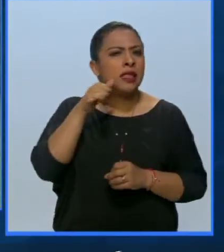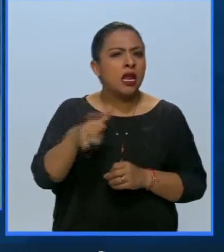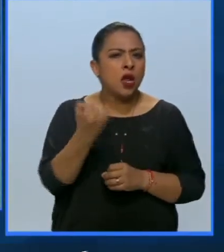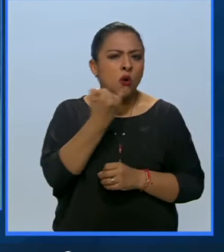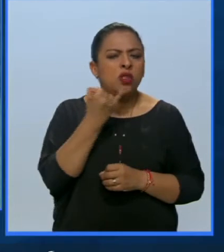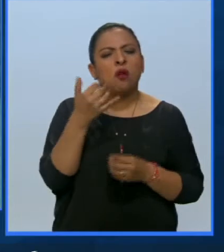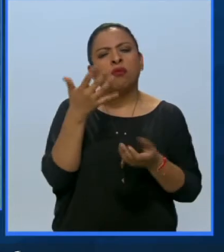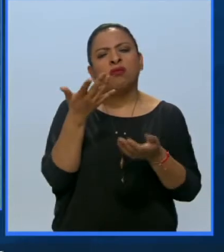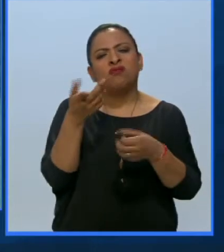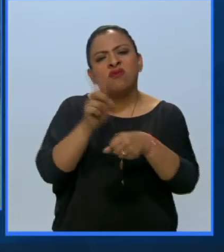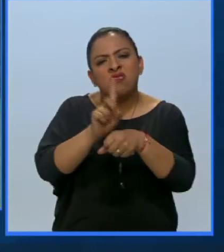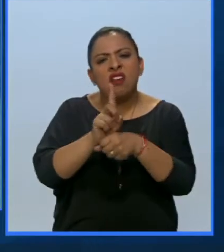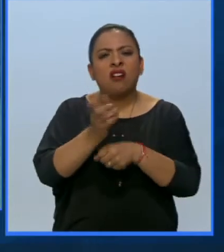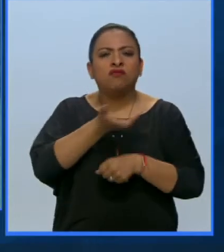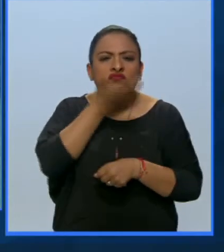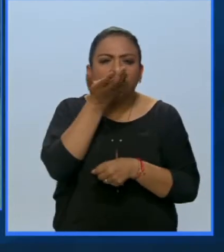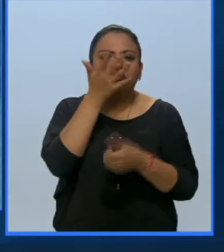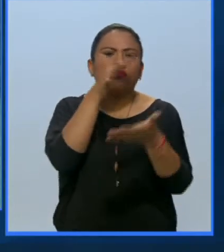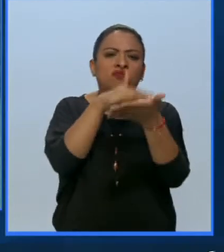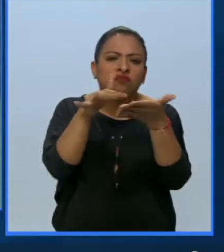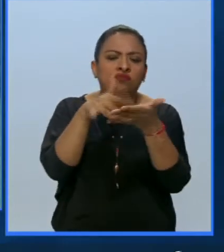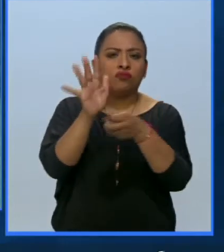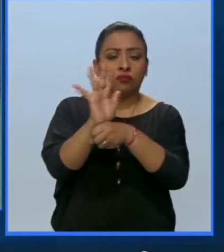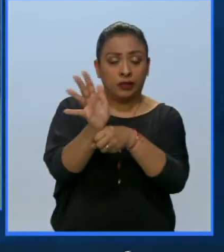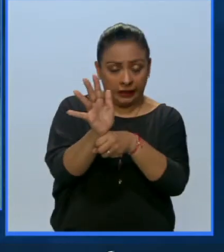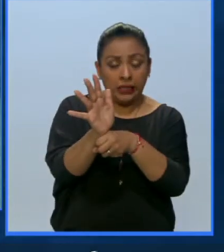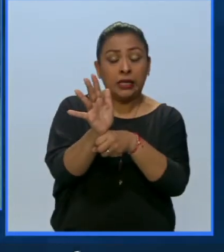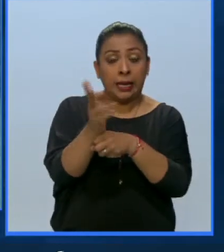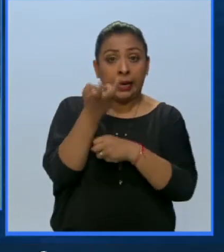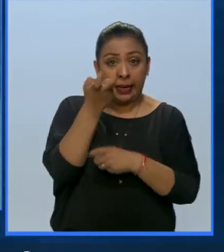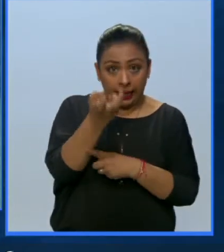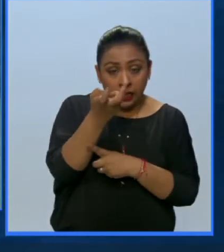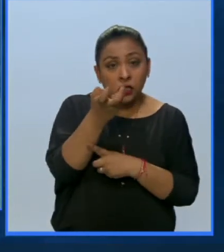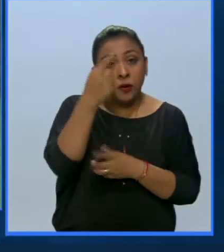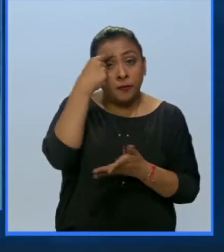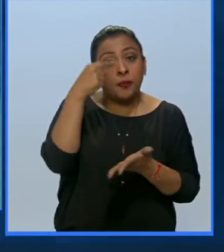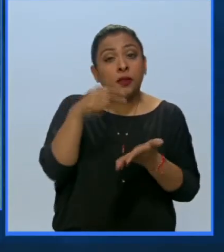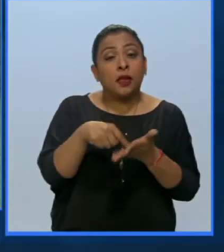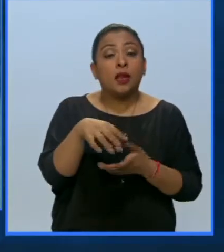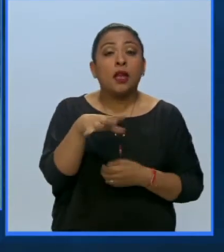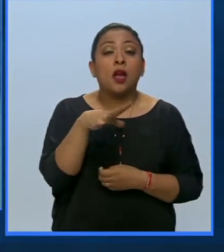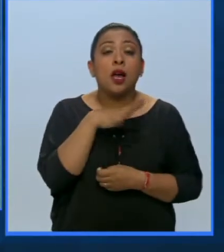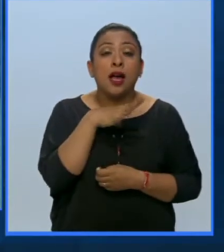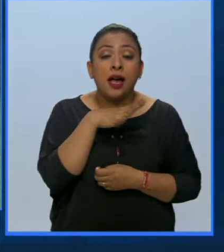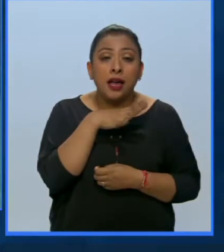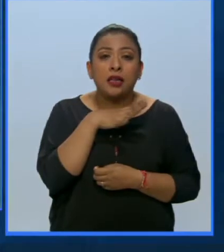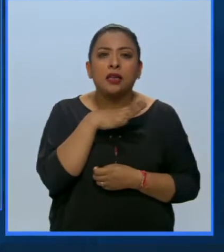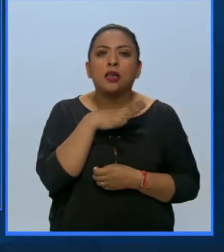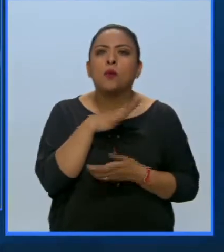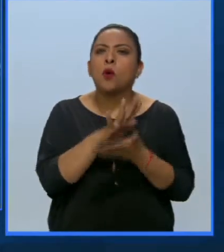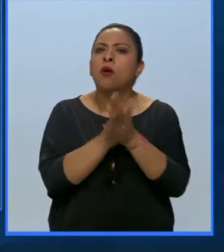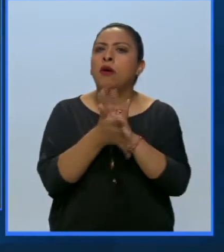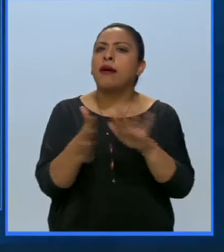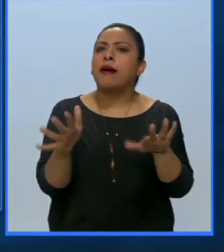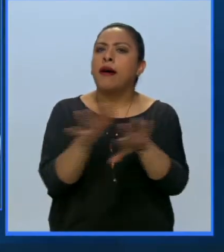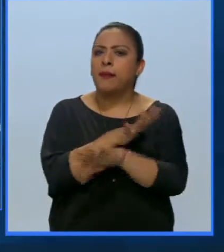la literatura y en el cine. Y con eso creo que realizó un